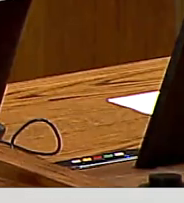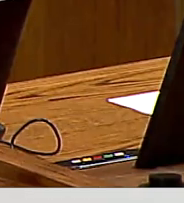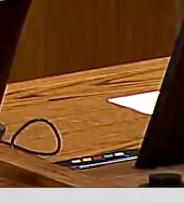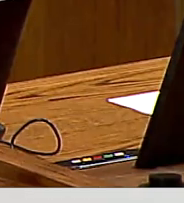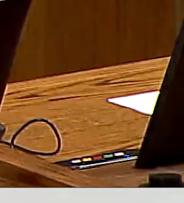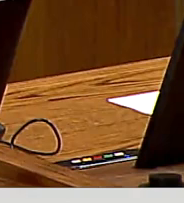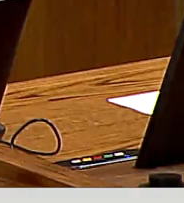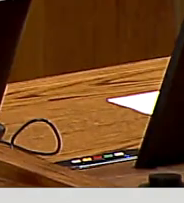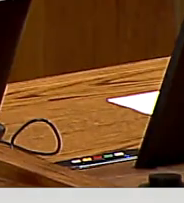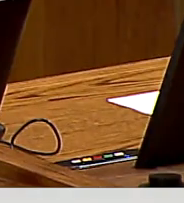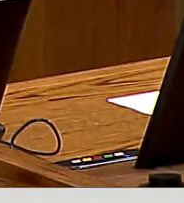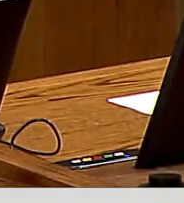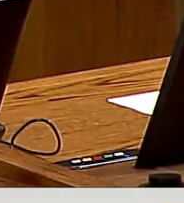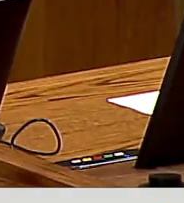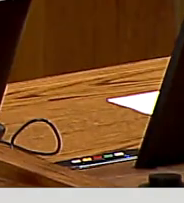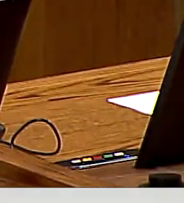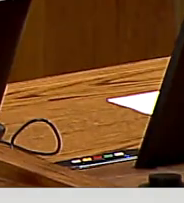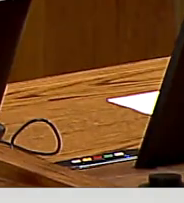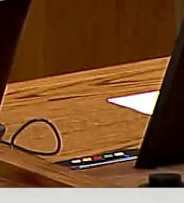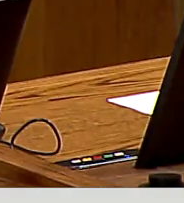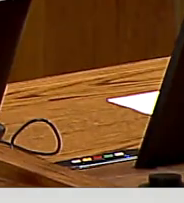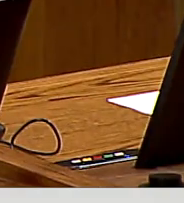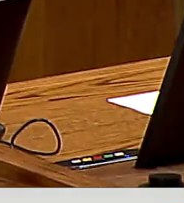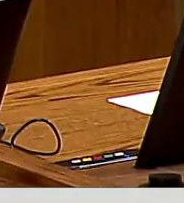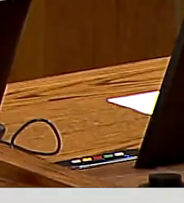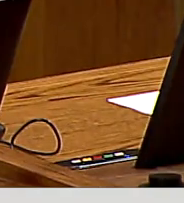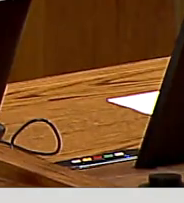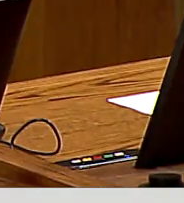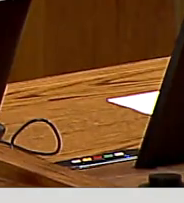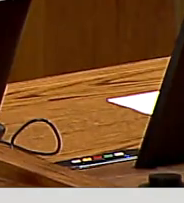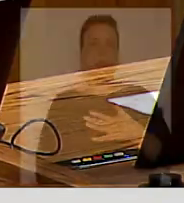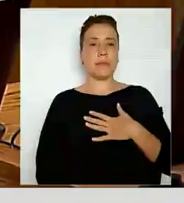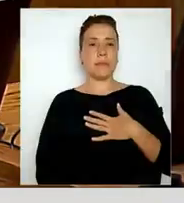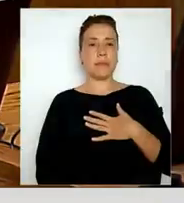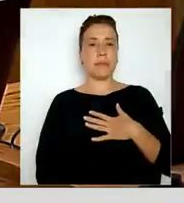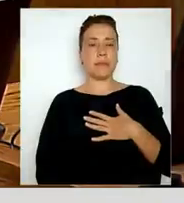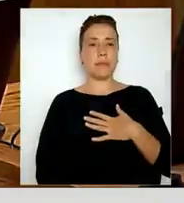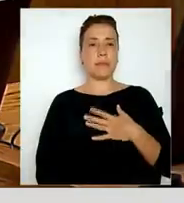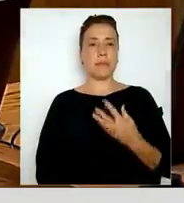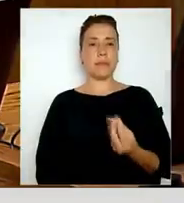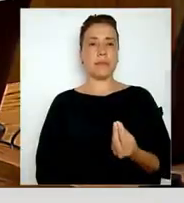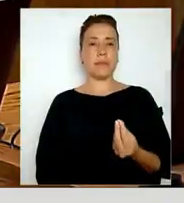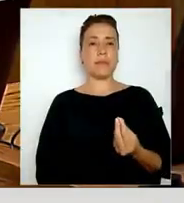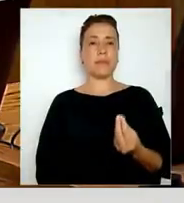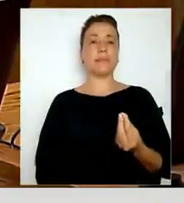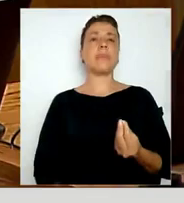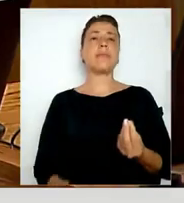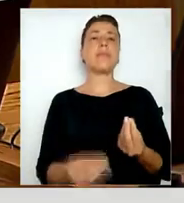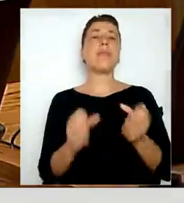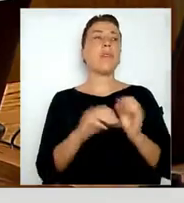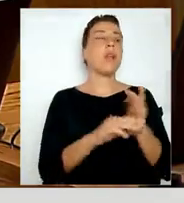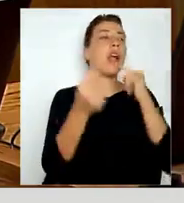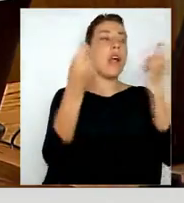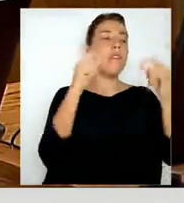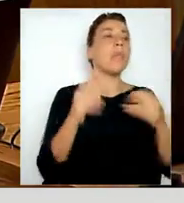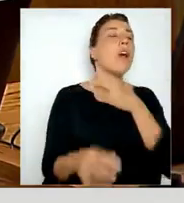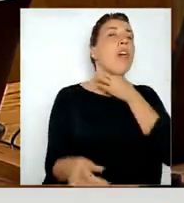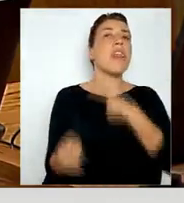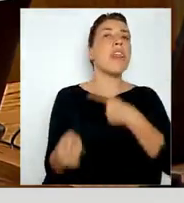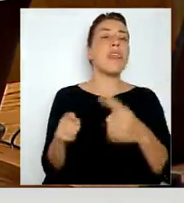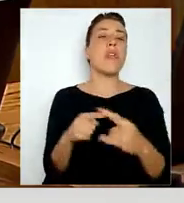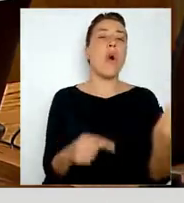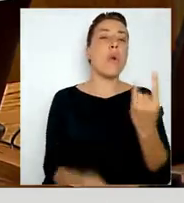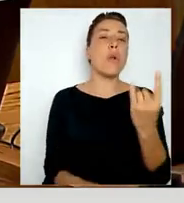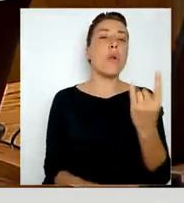o tenga miedo a rendir su evaluaciones por tener deudas con su universidad o en su institución de educación superior